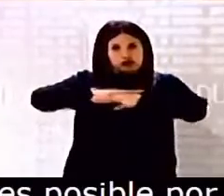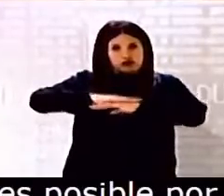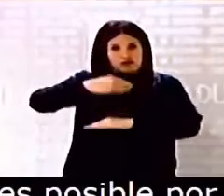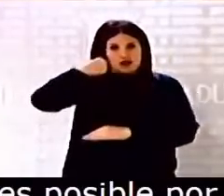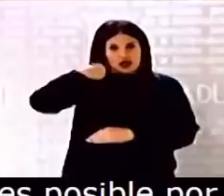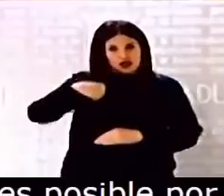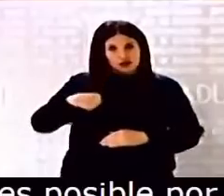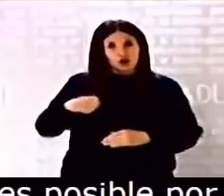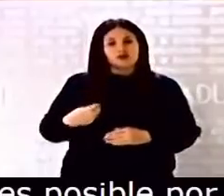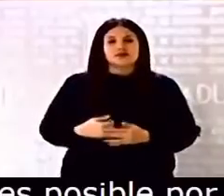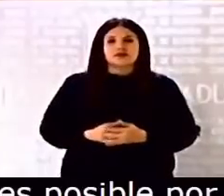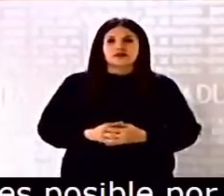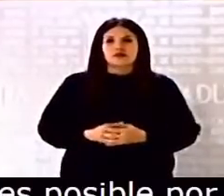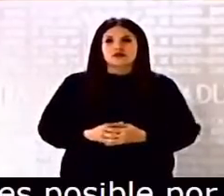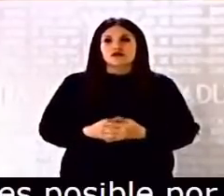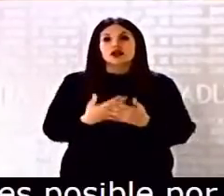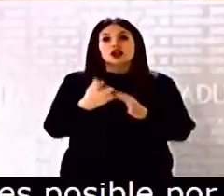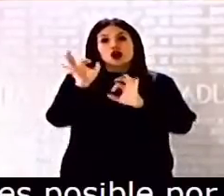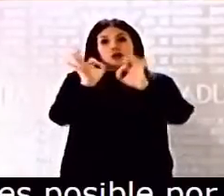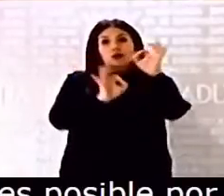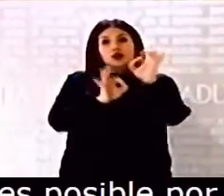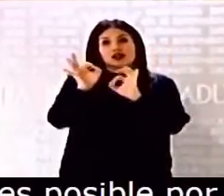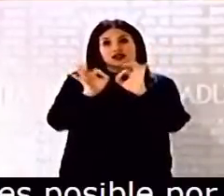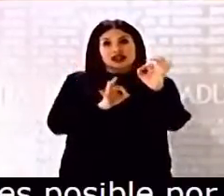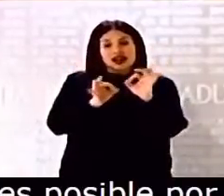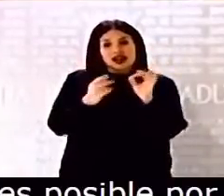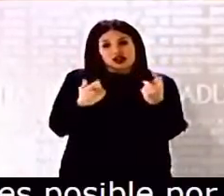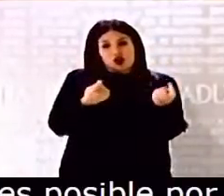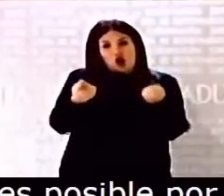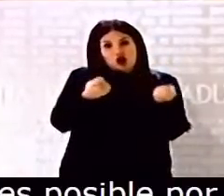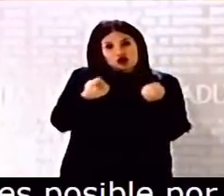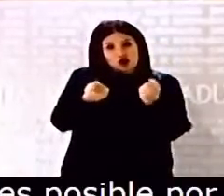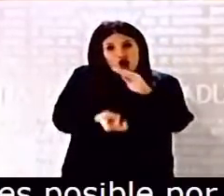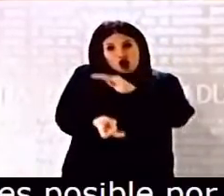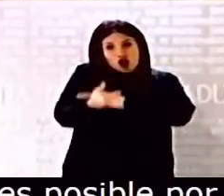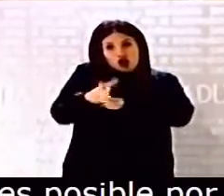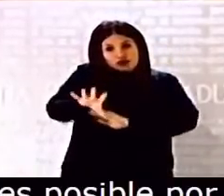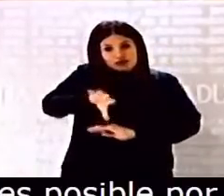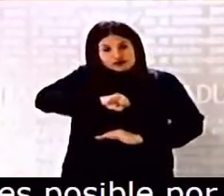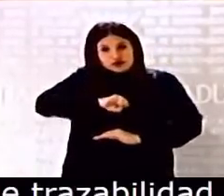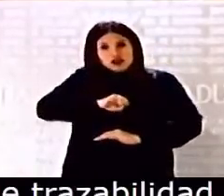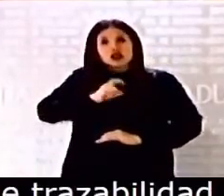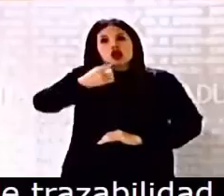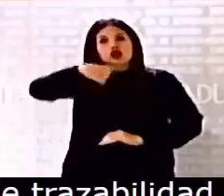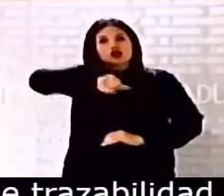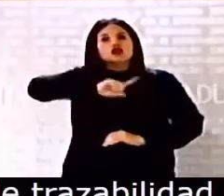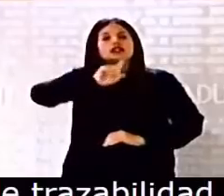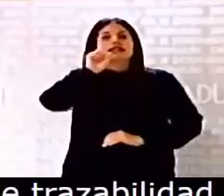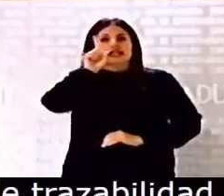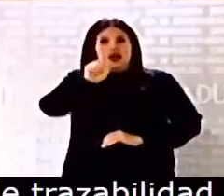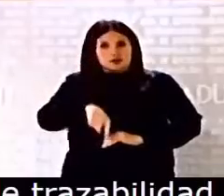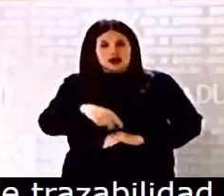parámetro. El porcentaje de trazabilidad también lo tenemos en un nivel